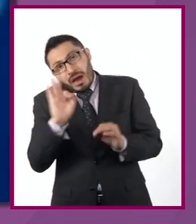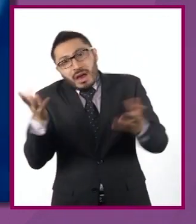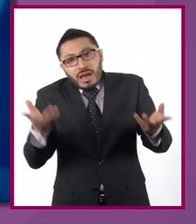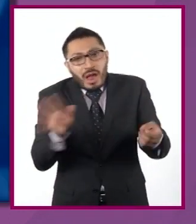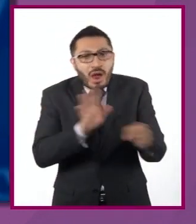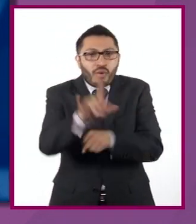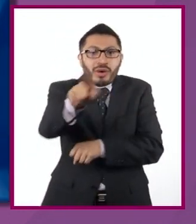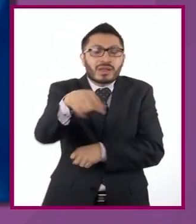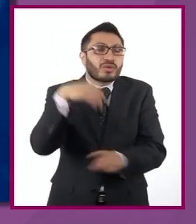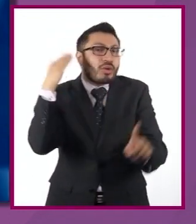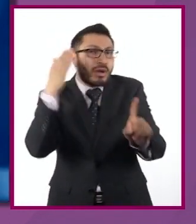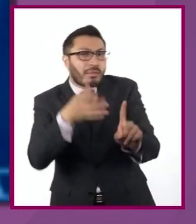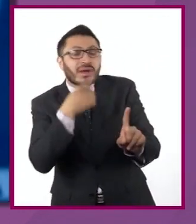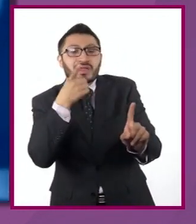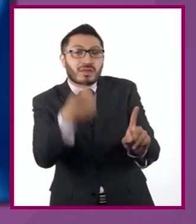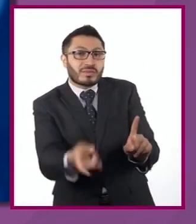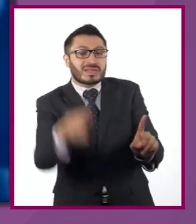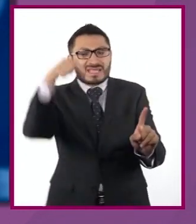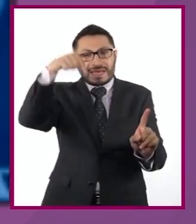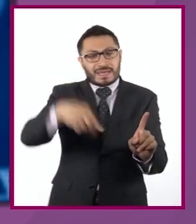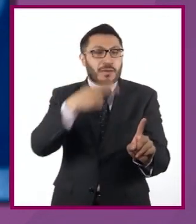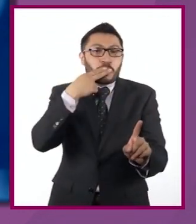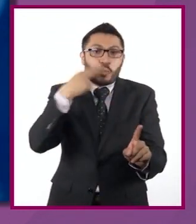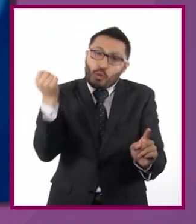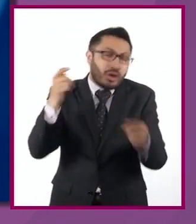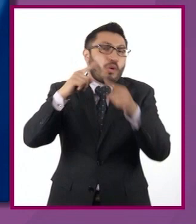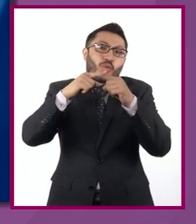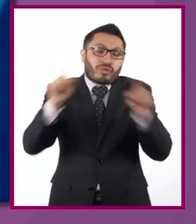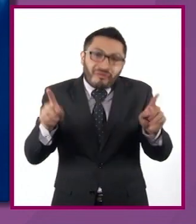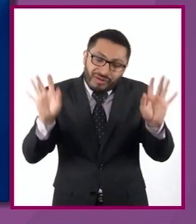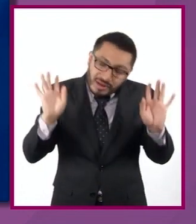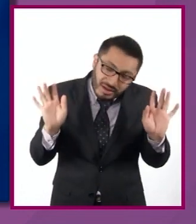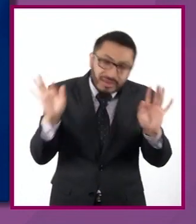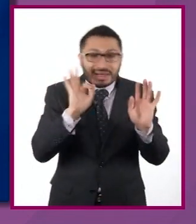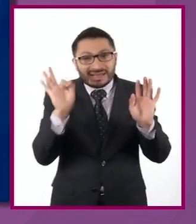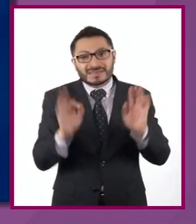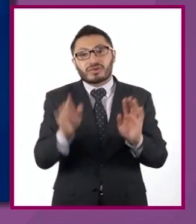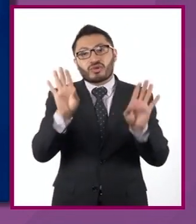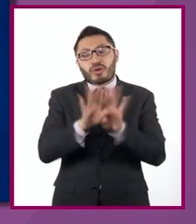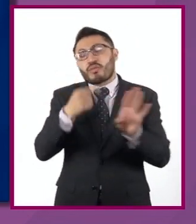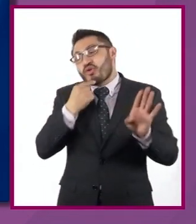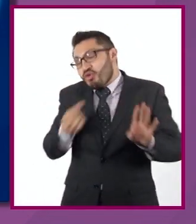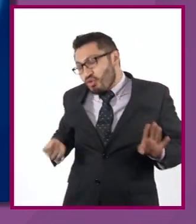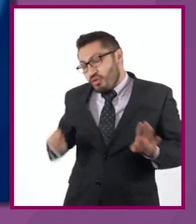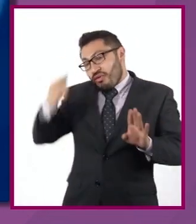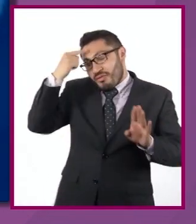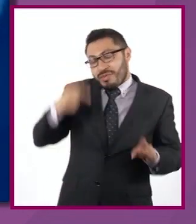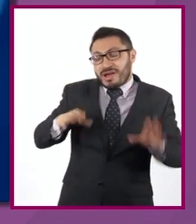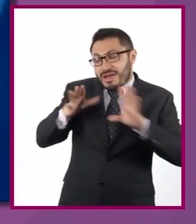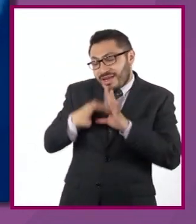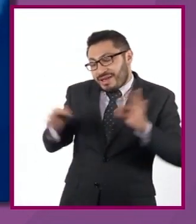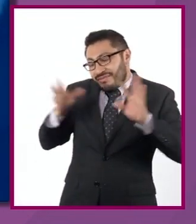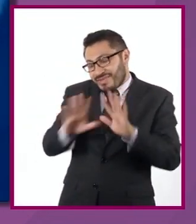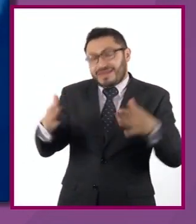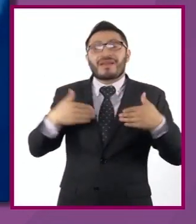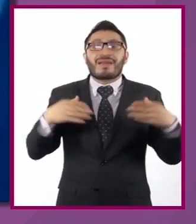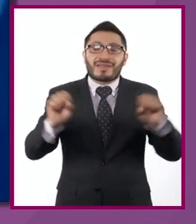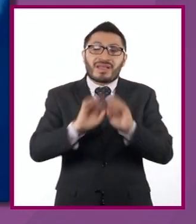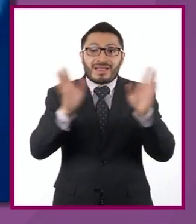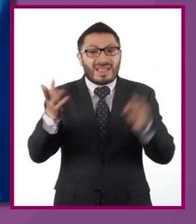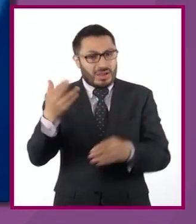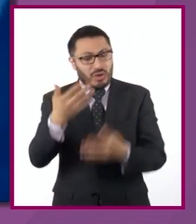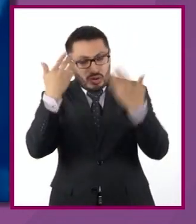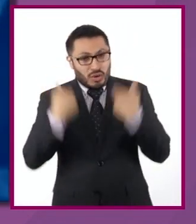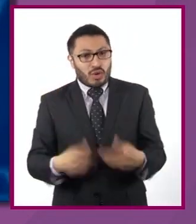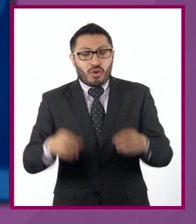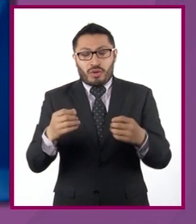decir algo de allí que aquí no lo utilizáis, es como que tienes que hablar como los niños pequeños para que te puedan entender y bueno, eso, que es muy diferente